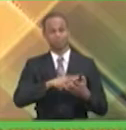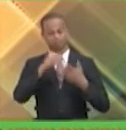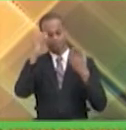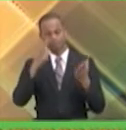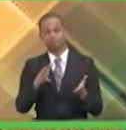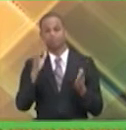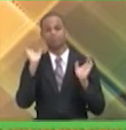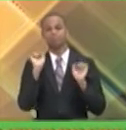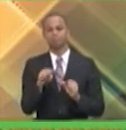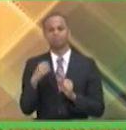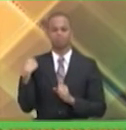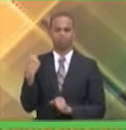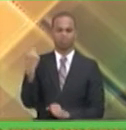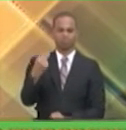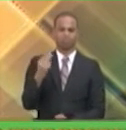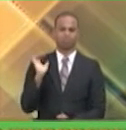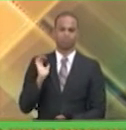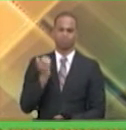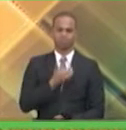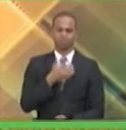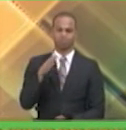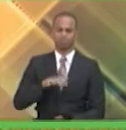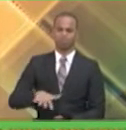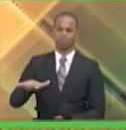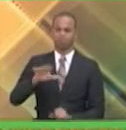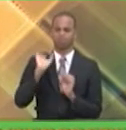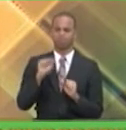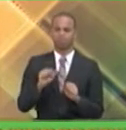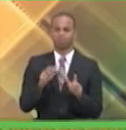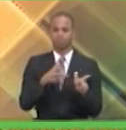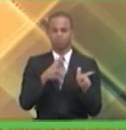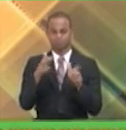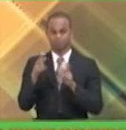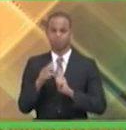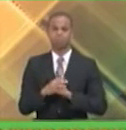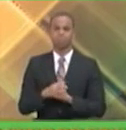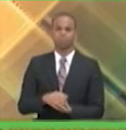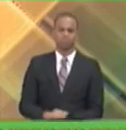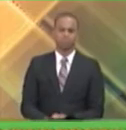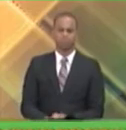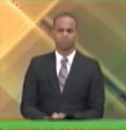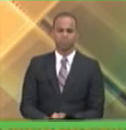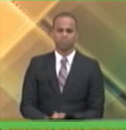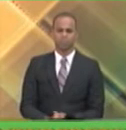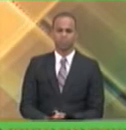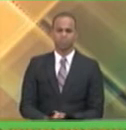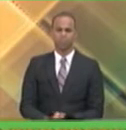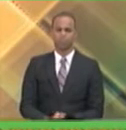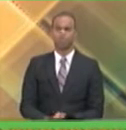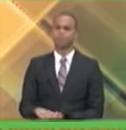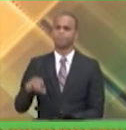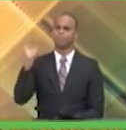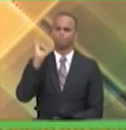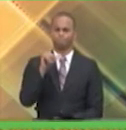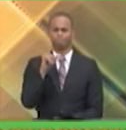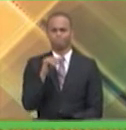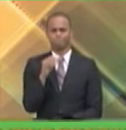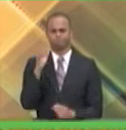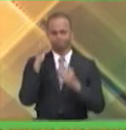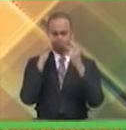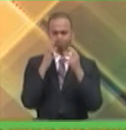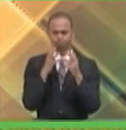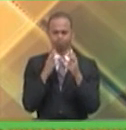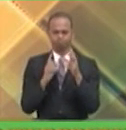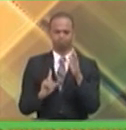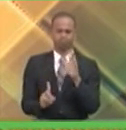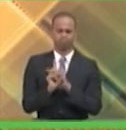puedan conocer la historia de nuestro patrimonio en su propio idioma. ¿Y de dónde les llega a ustedes esa inquietud? ¿De dónde les nace